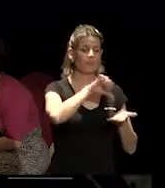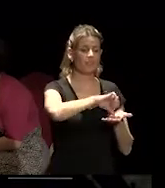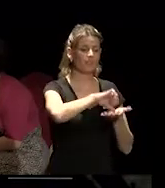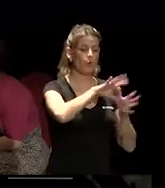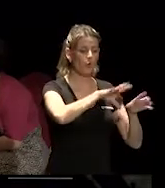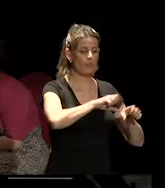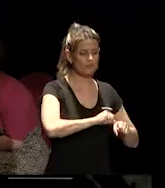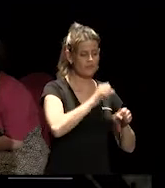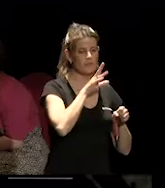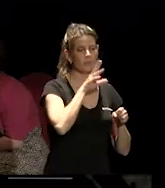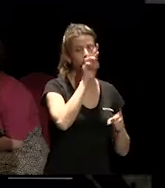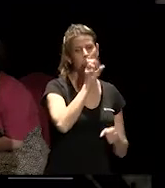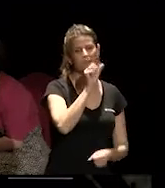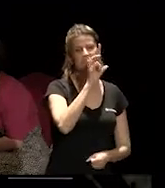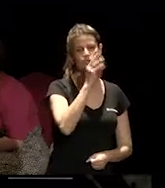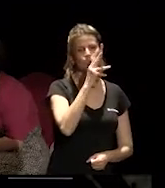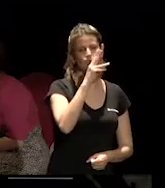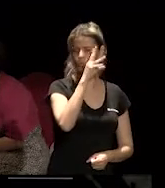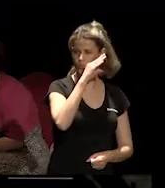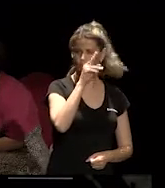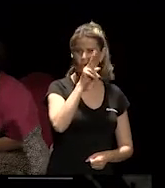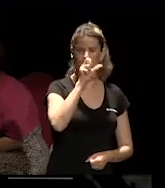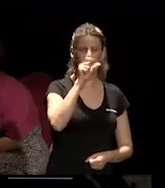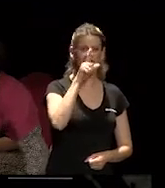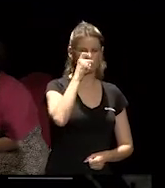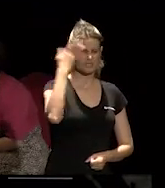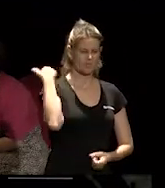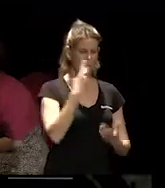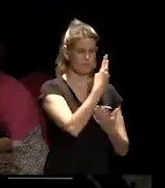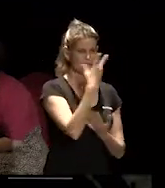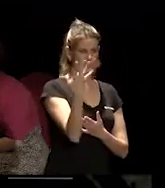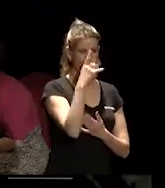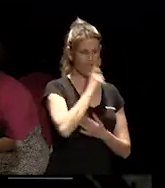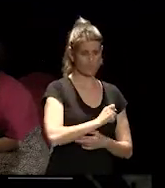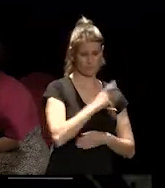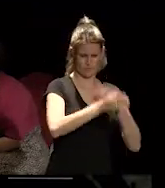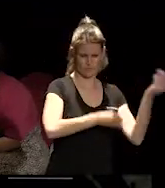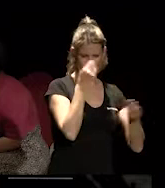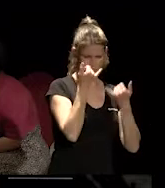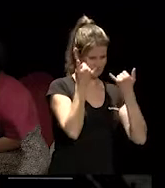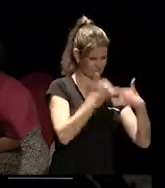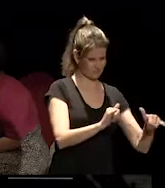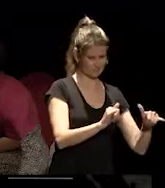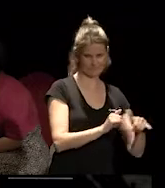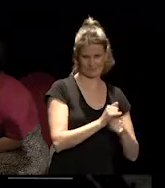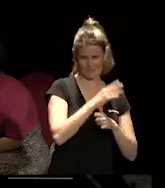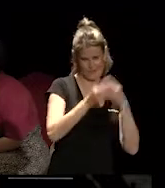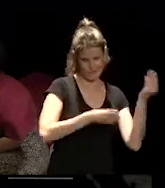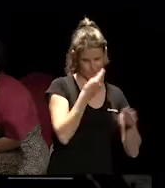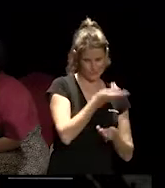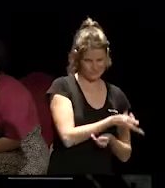Veiga, que el año pasado cumplió 25 años. Hicimos un bolazo el día de la celebración de